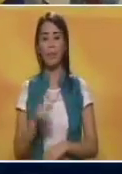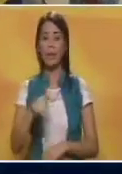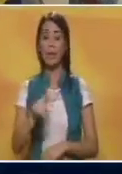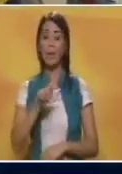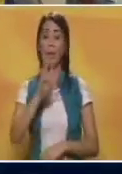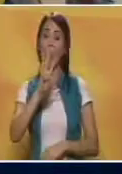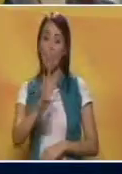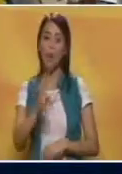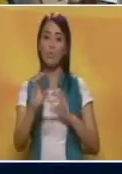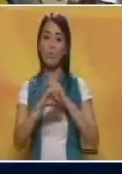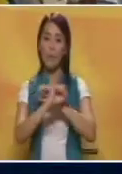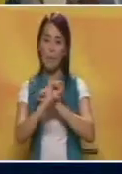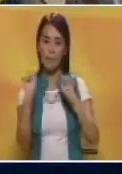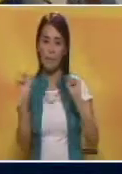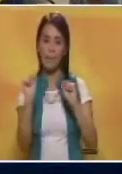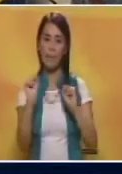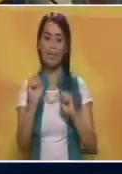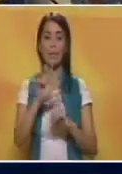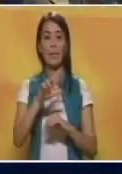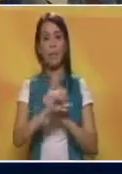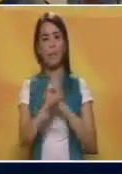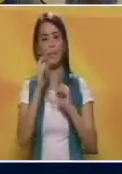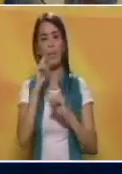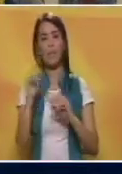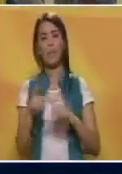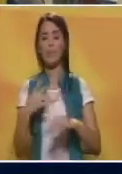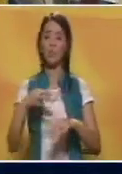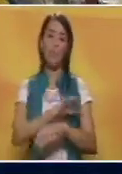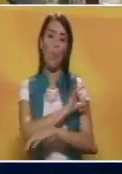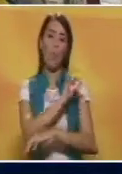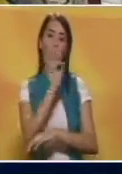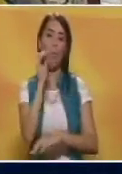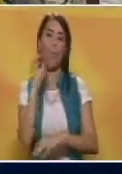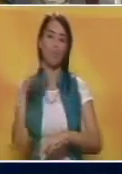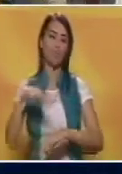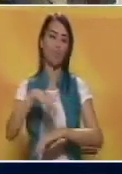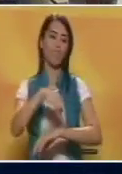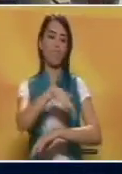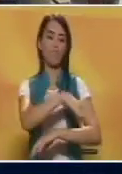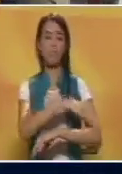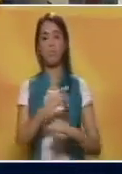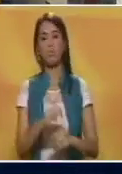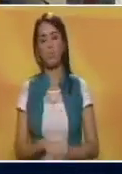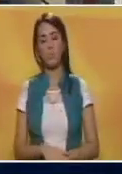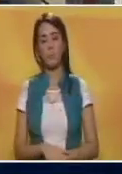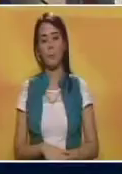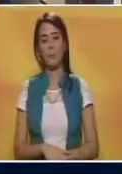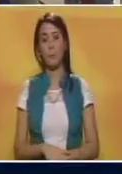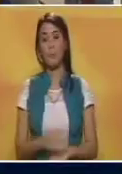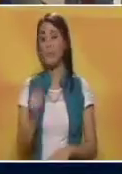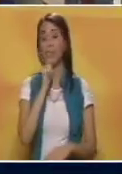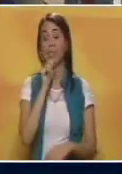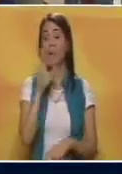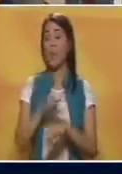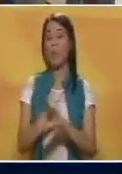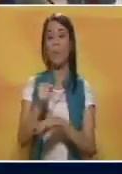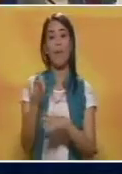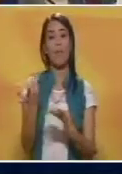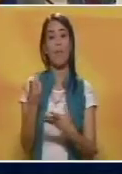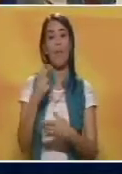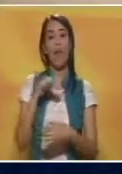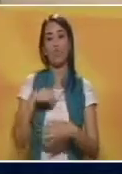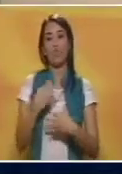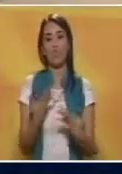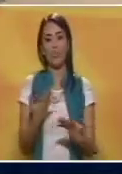agua con la mañana tras la mañana la gente caminando toda la mañana todas las tardes todo el día entonces tiene que lo que tienes que paga eso nosotros los